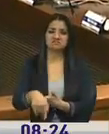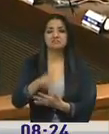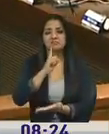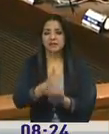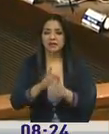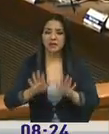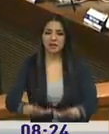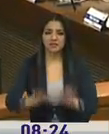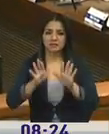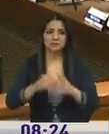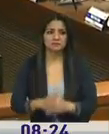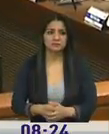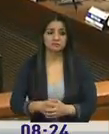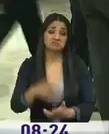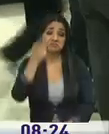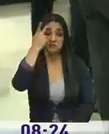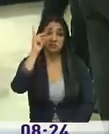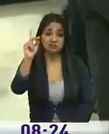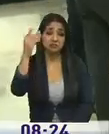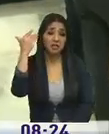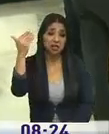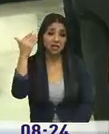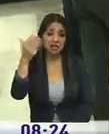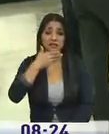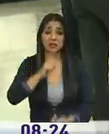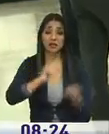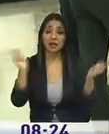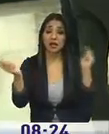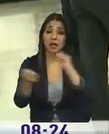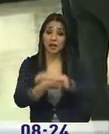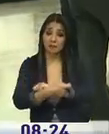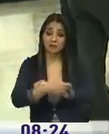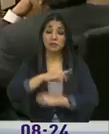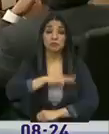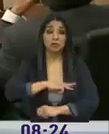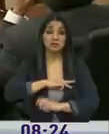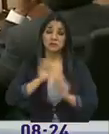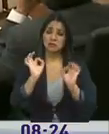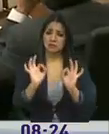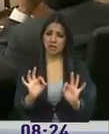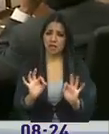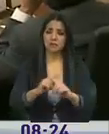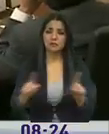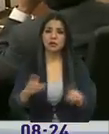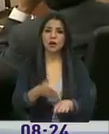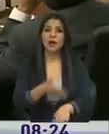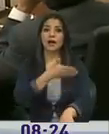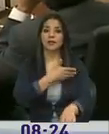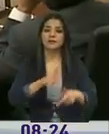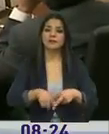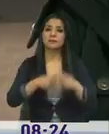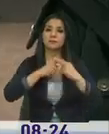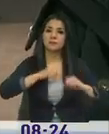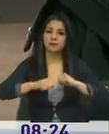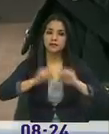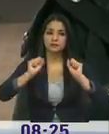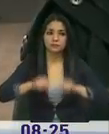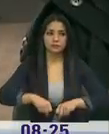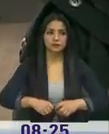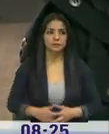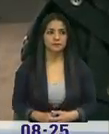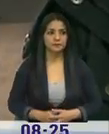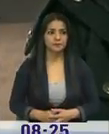señalaron que si a criterio del alcalde era oportuna una modificación del aparato municipal, se debió realizar al inicio de la gestión. El